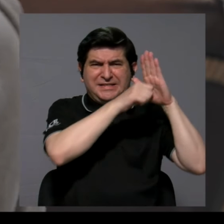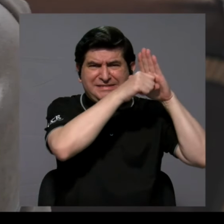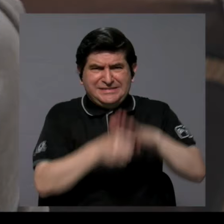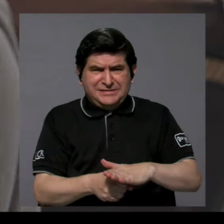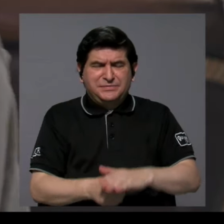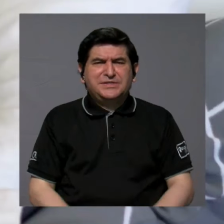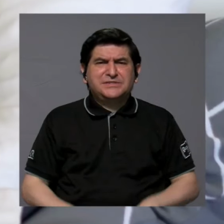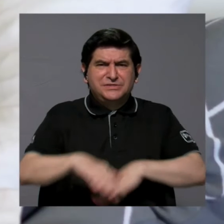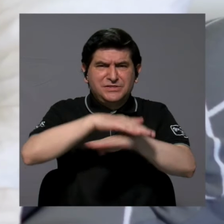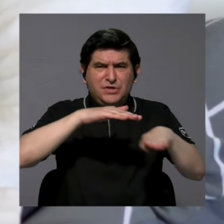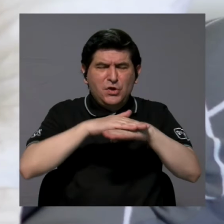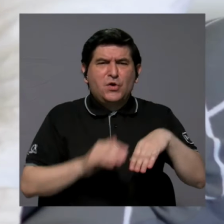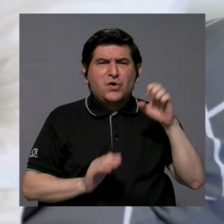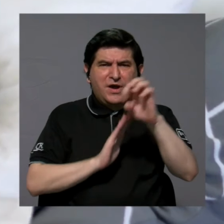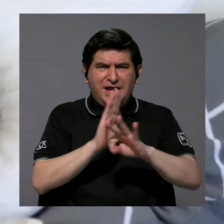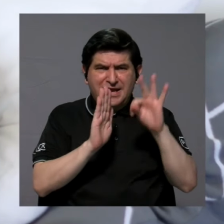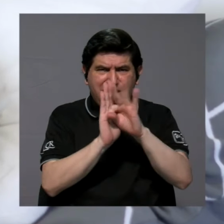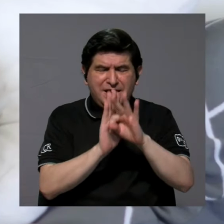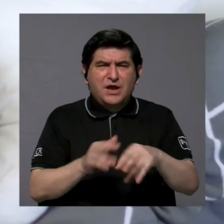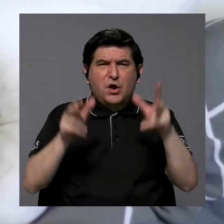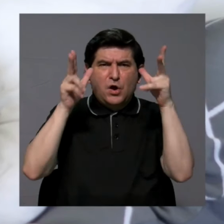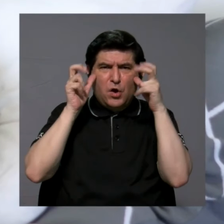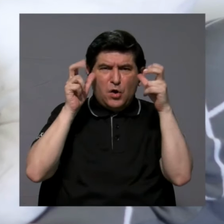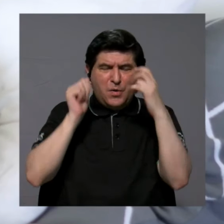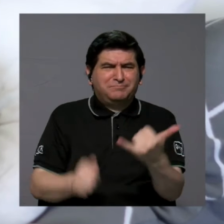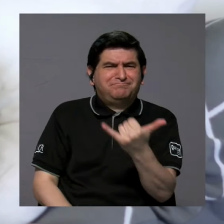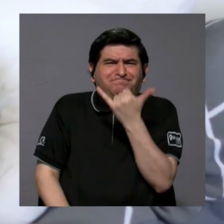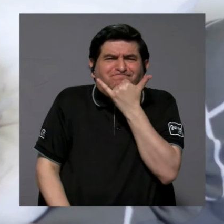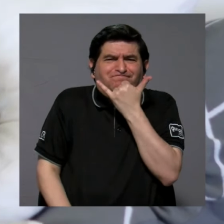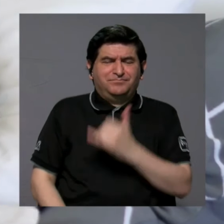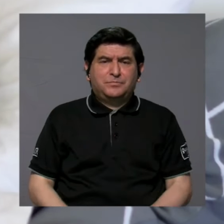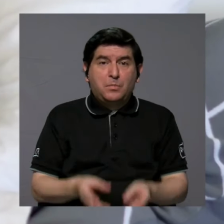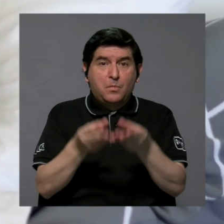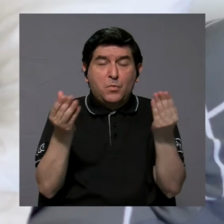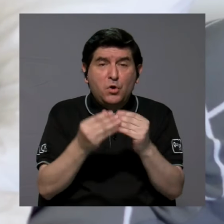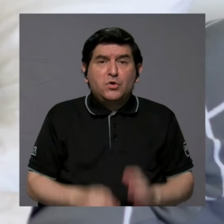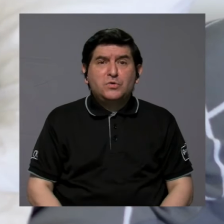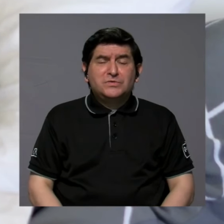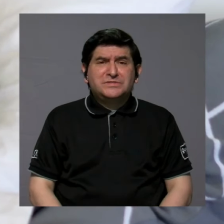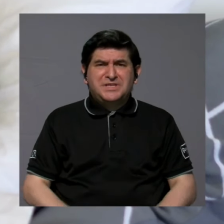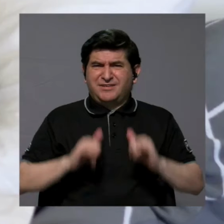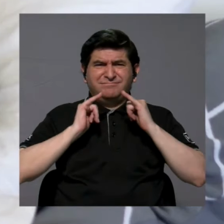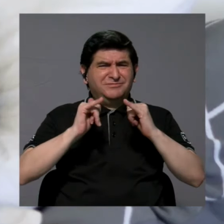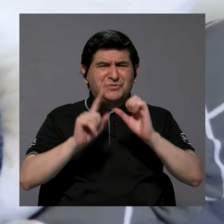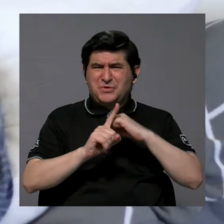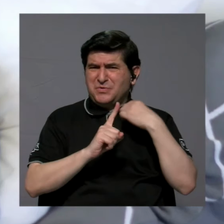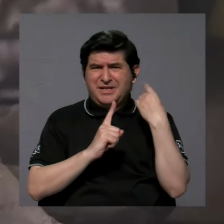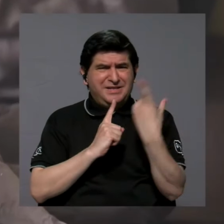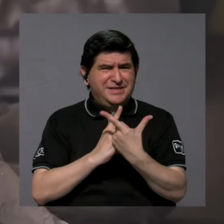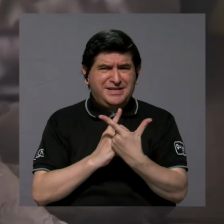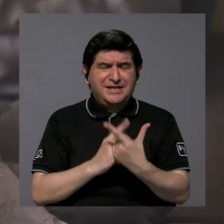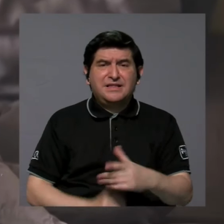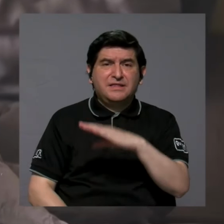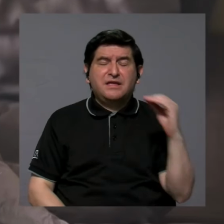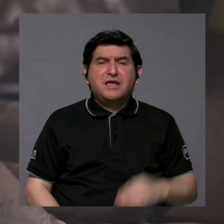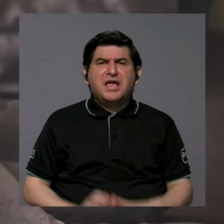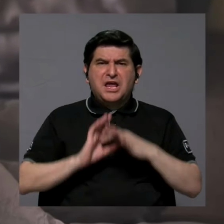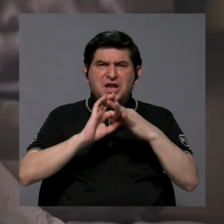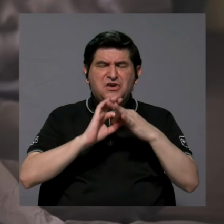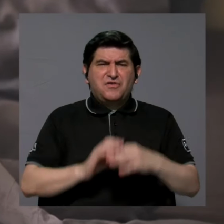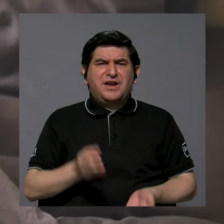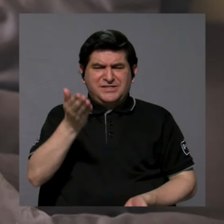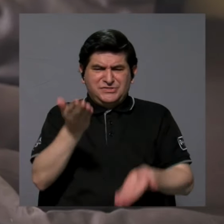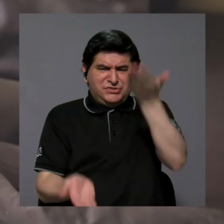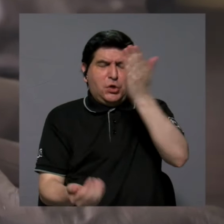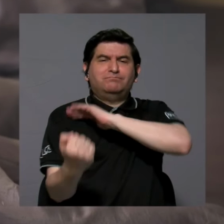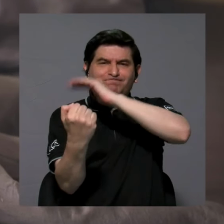de opresión basadas en estereotipos y percepciones erróneas que generan complejas desigualdades sociales e incluso